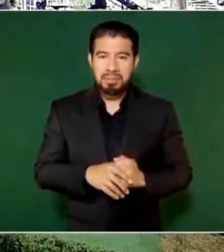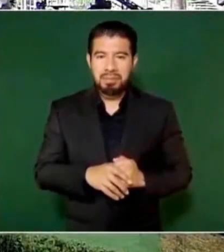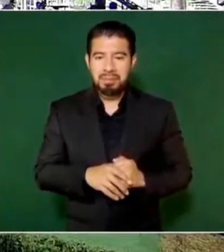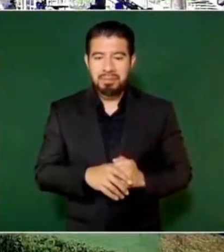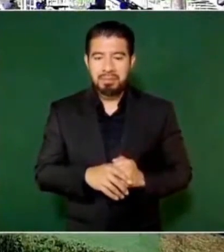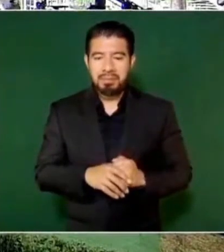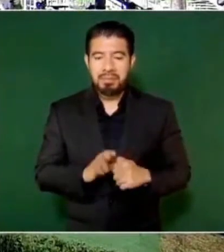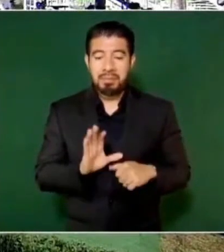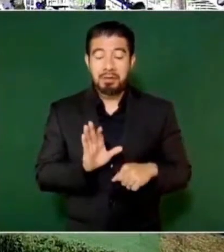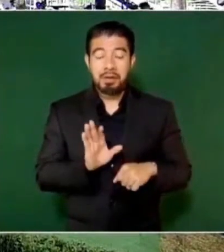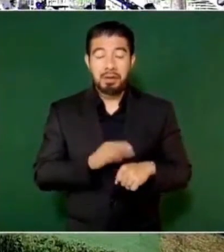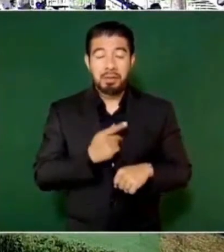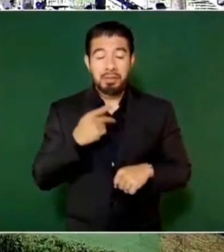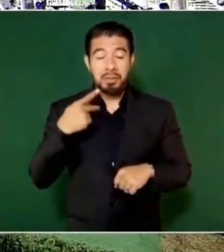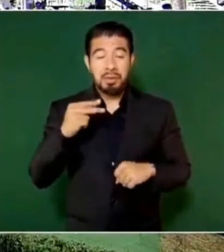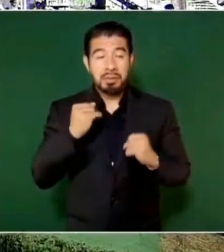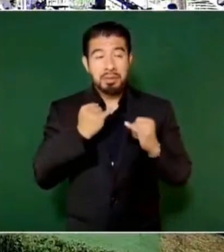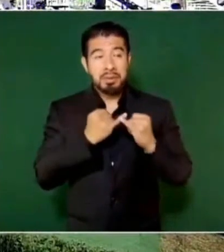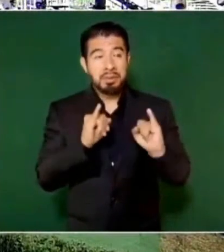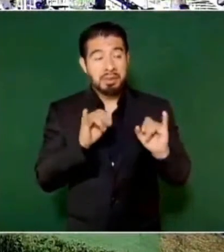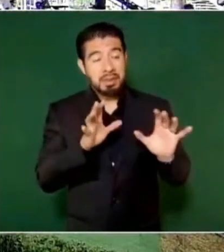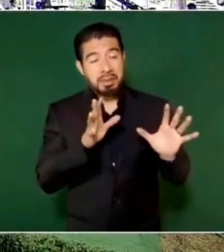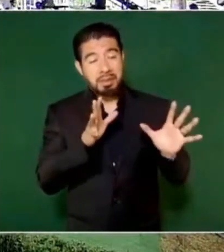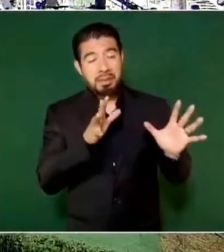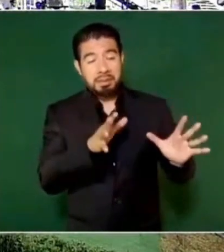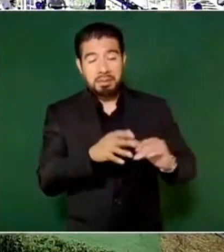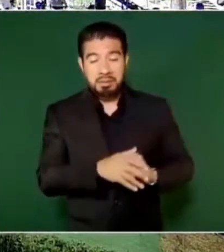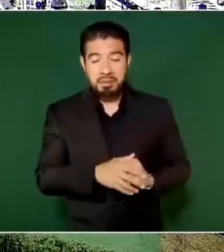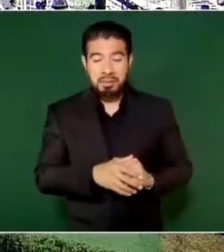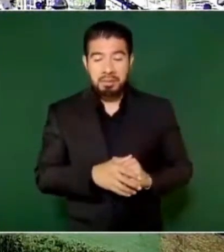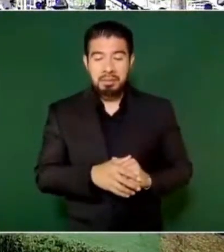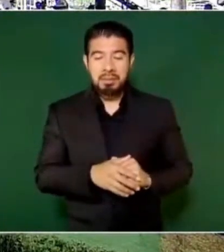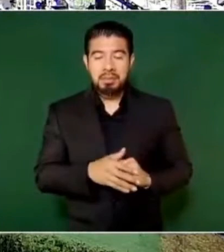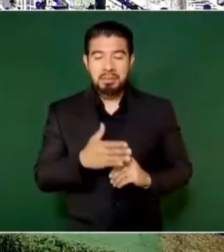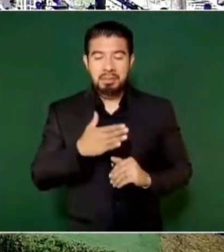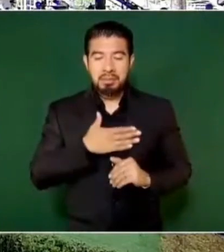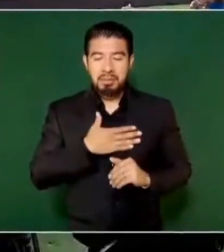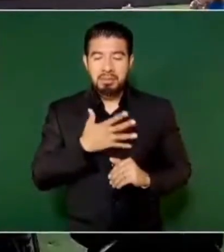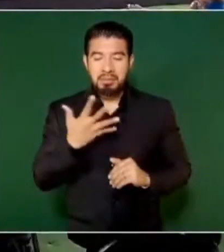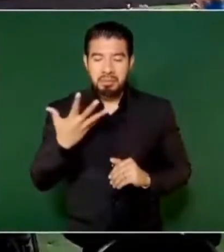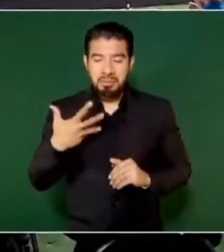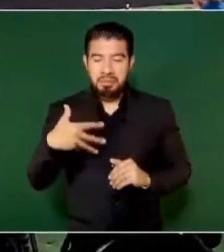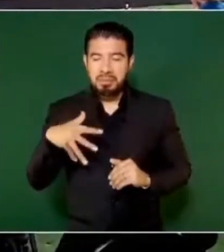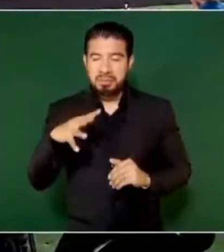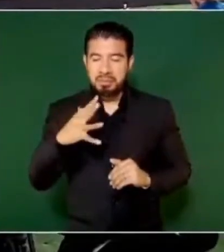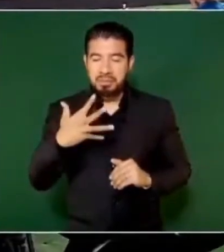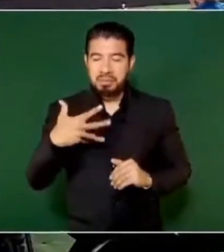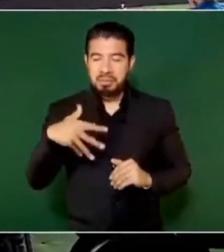Porque es independiente. Yo todavía ando buscando